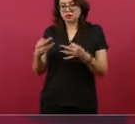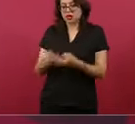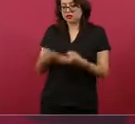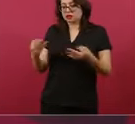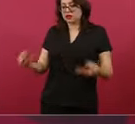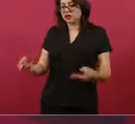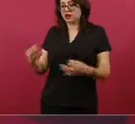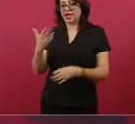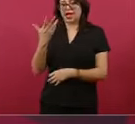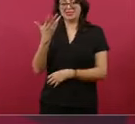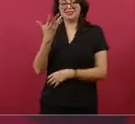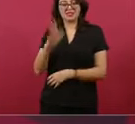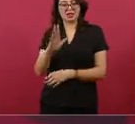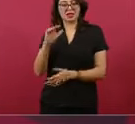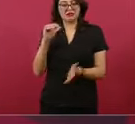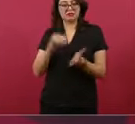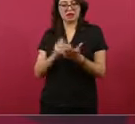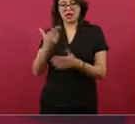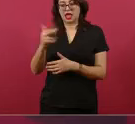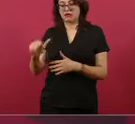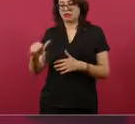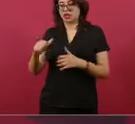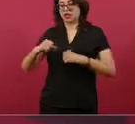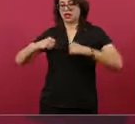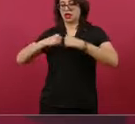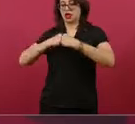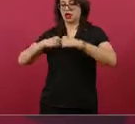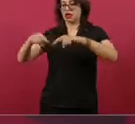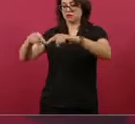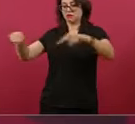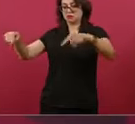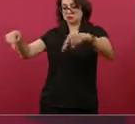de 10 mil hectáreas de que